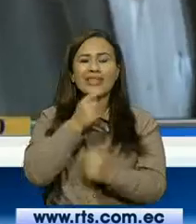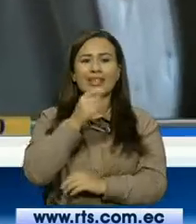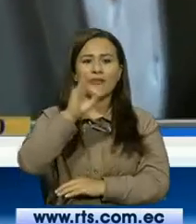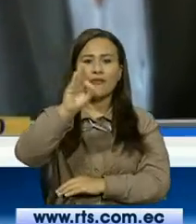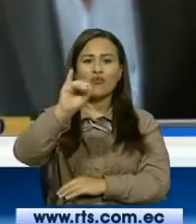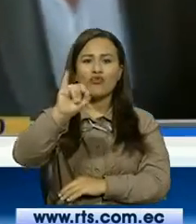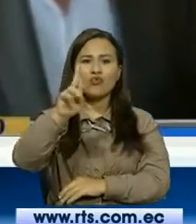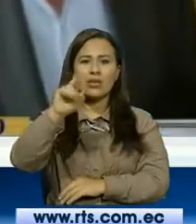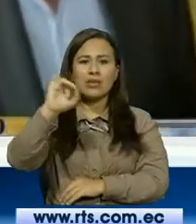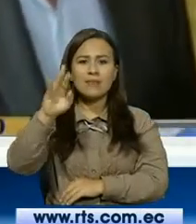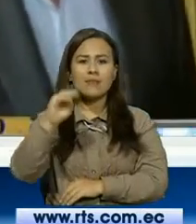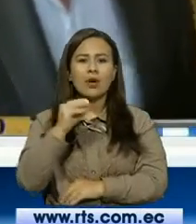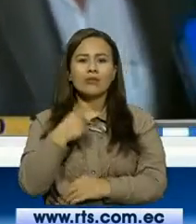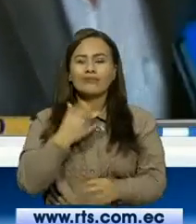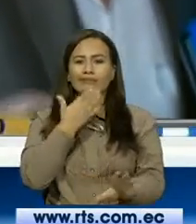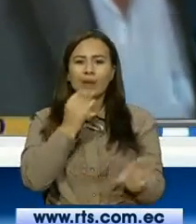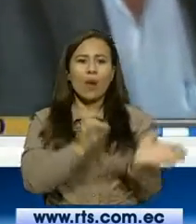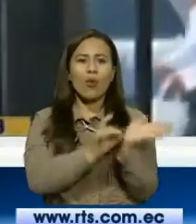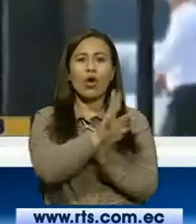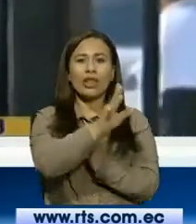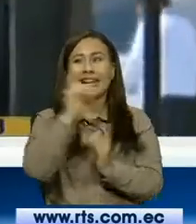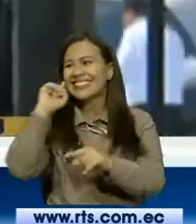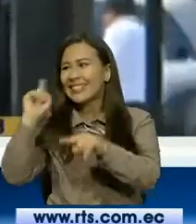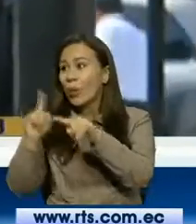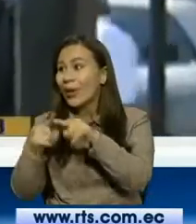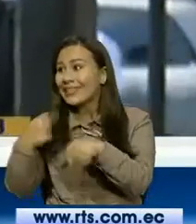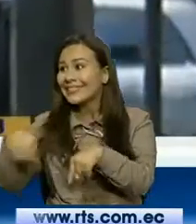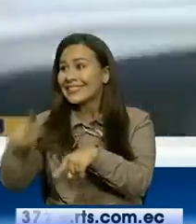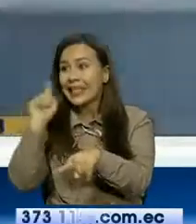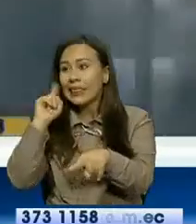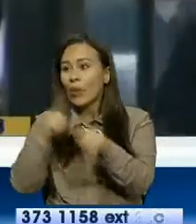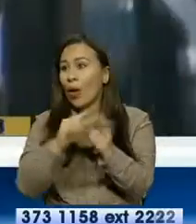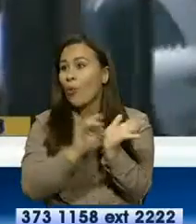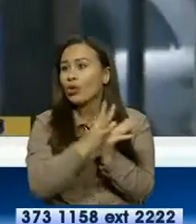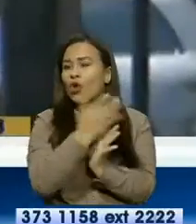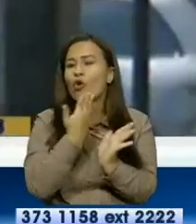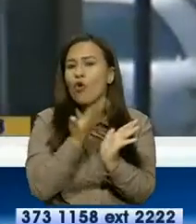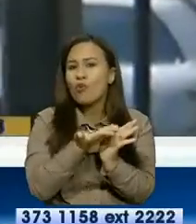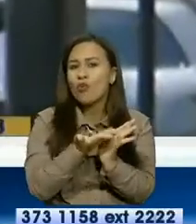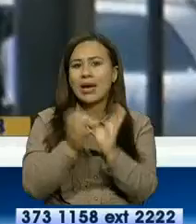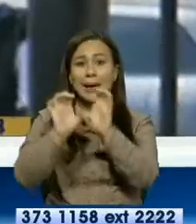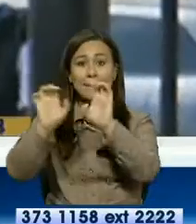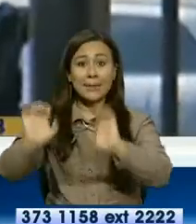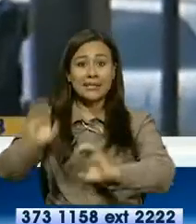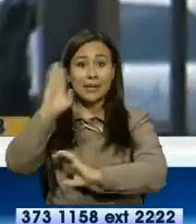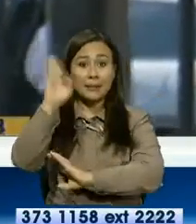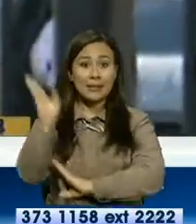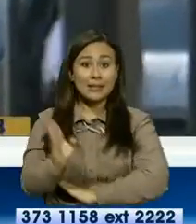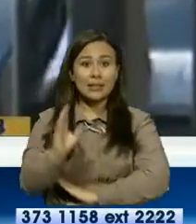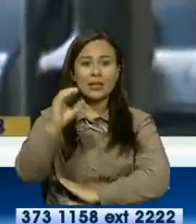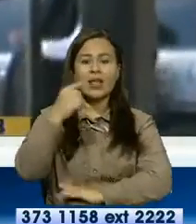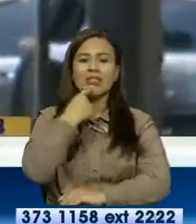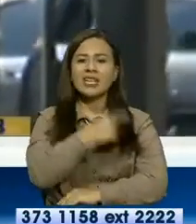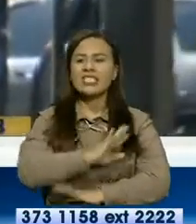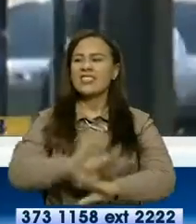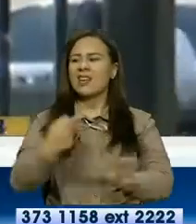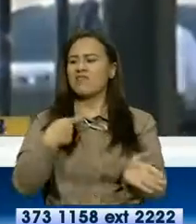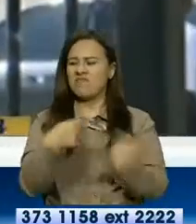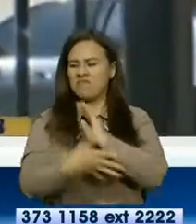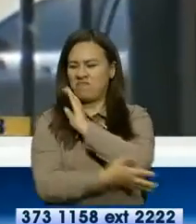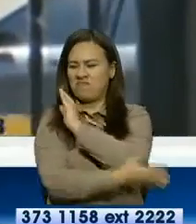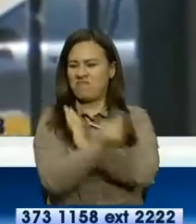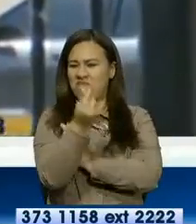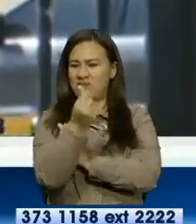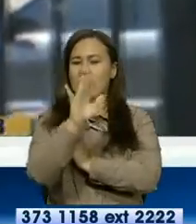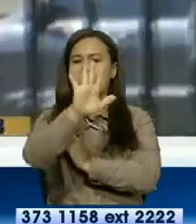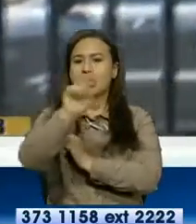ya planteaba una moción de destitución. La constructora reveló que se había pagado cerca de 5 millones de dólares por el